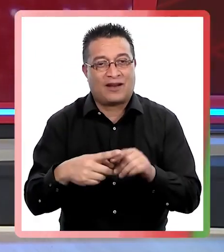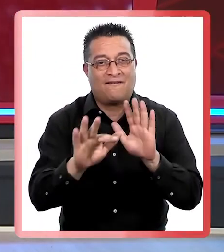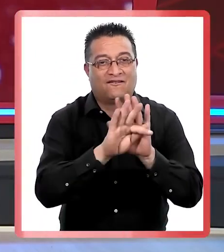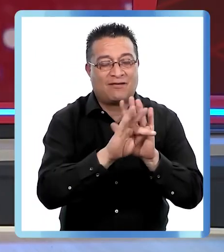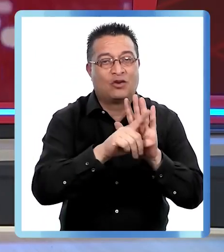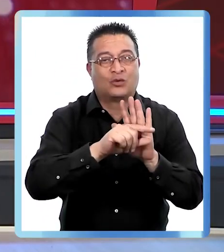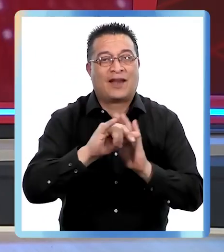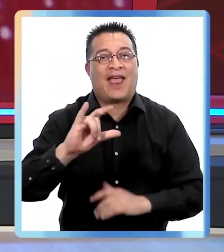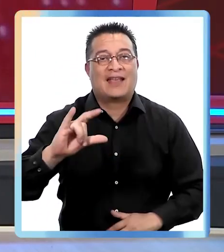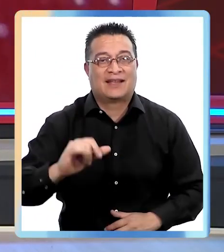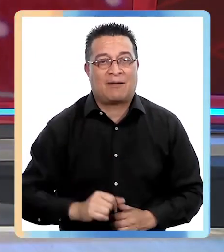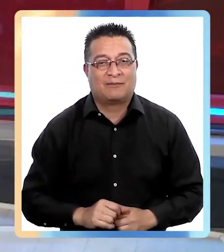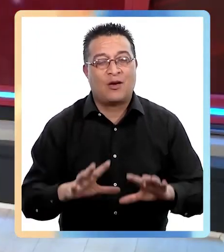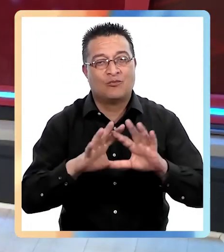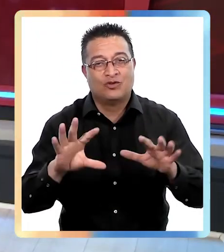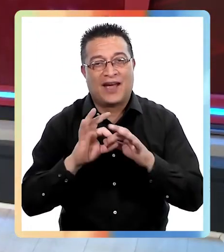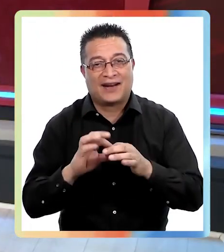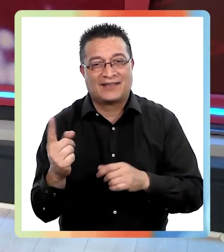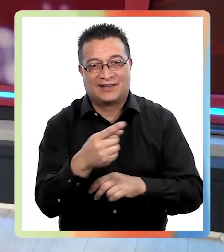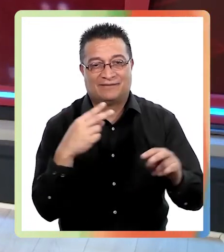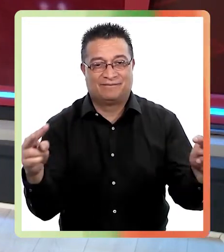por acompañarnos. Hasta pronto.